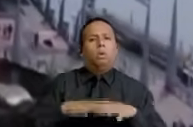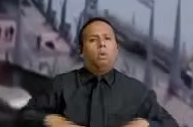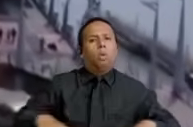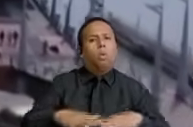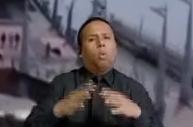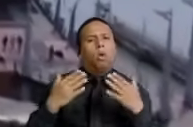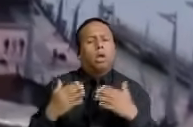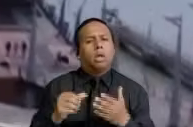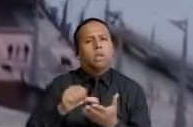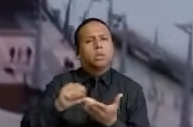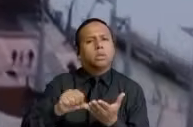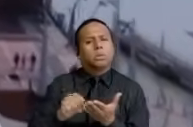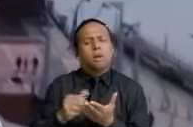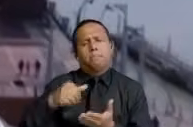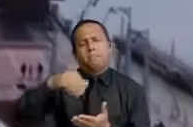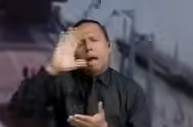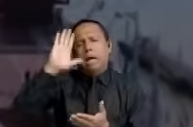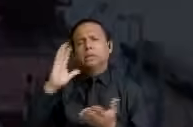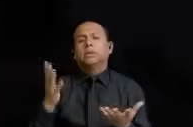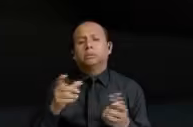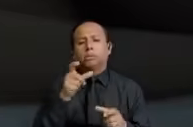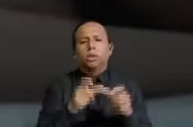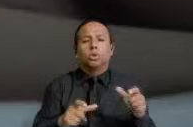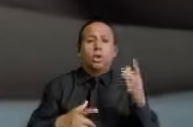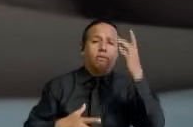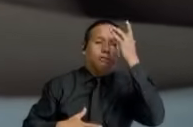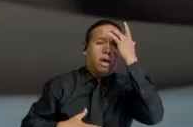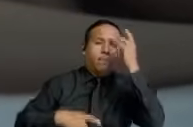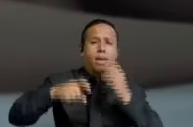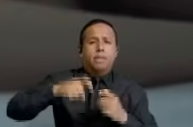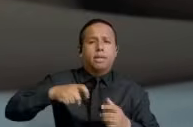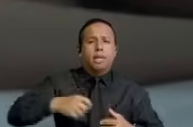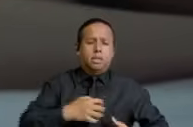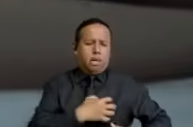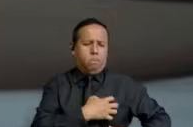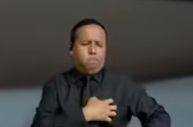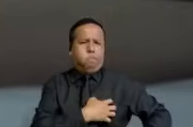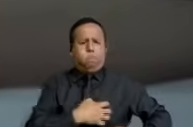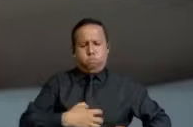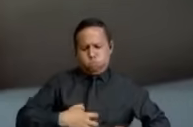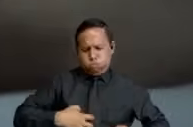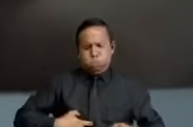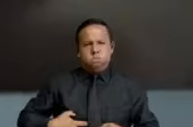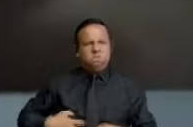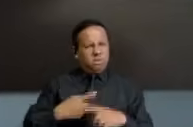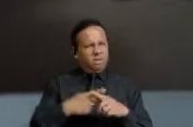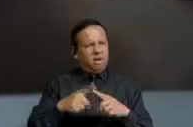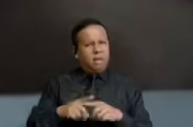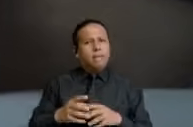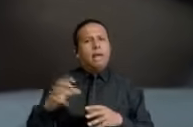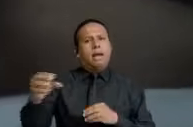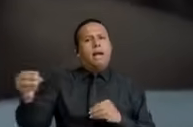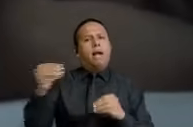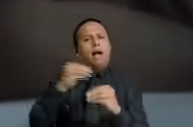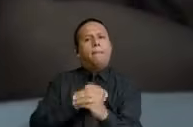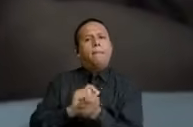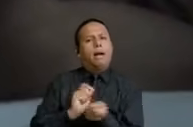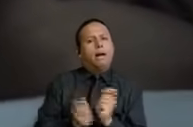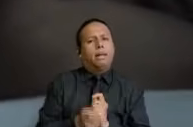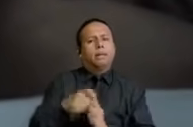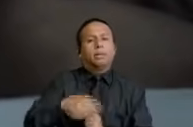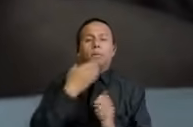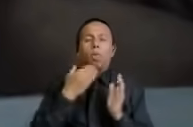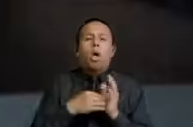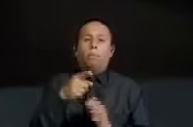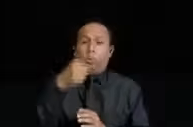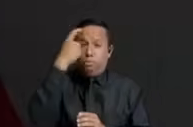donde más enfermos requieren un órgano solo Imagine qué sentiría si un médico le dice que le queda poco